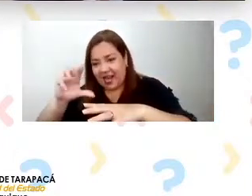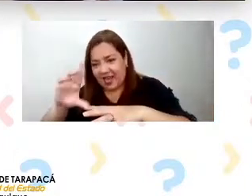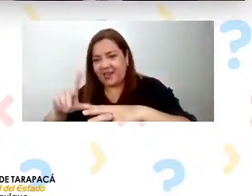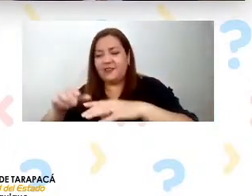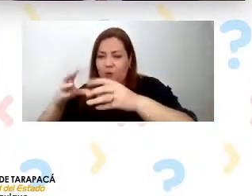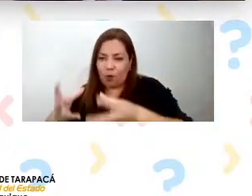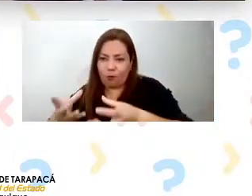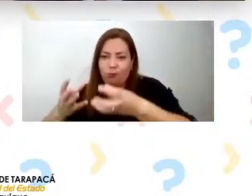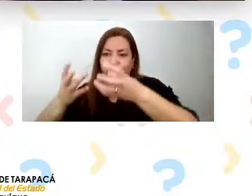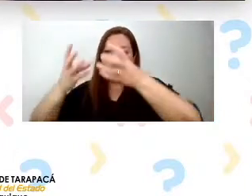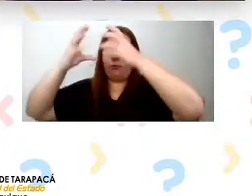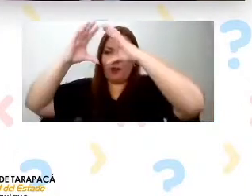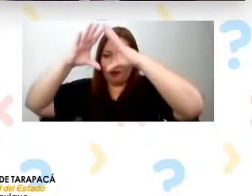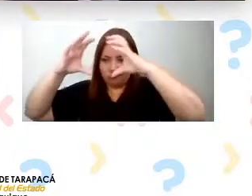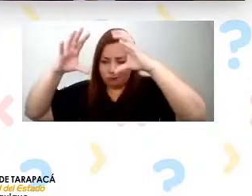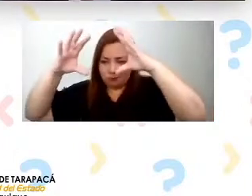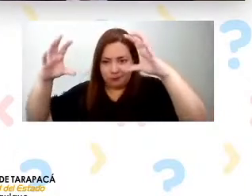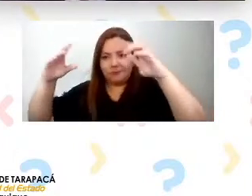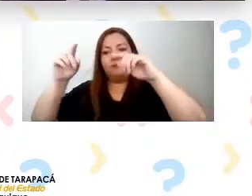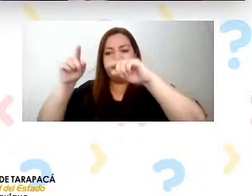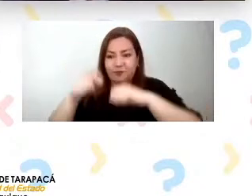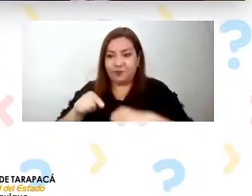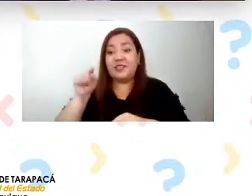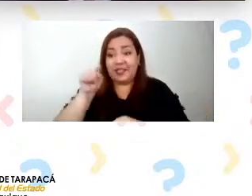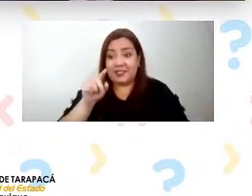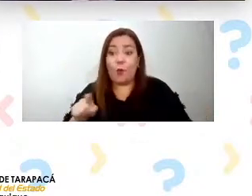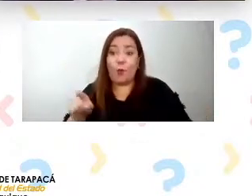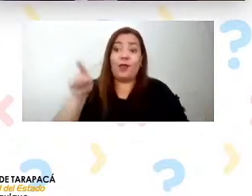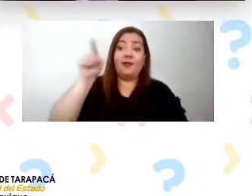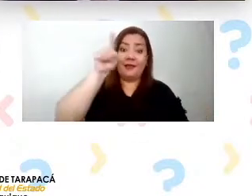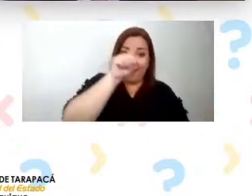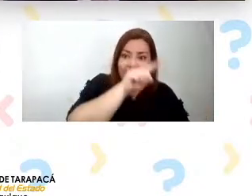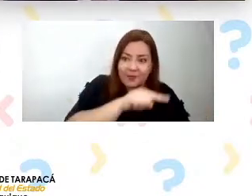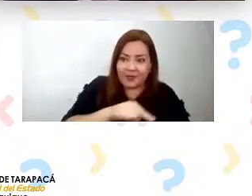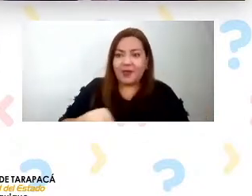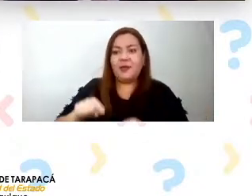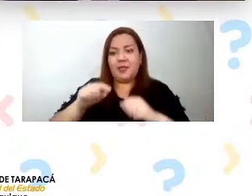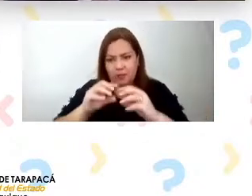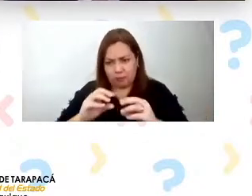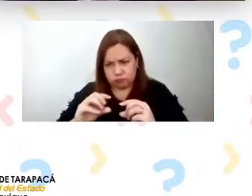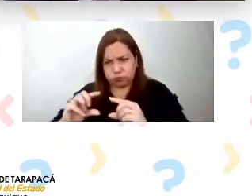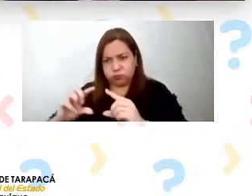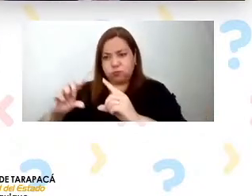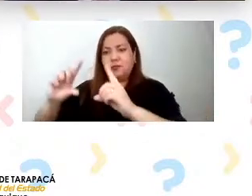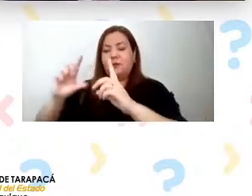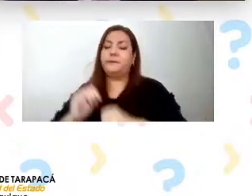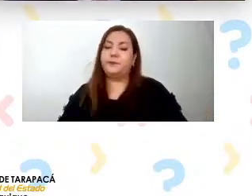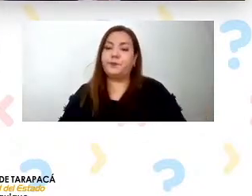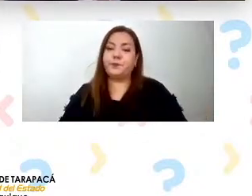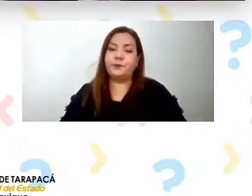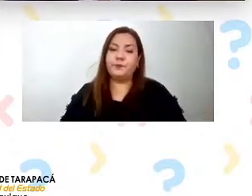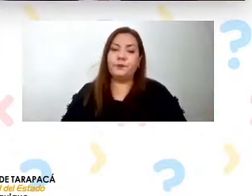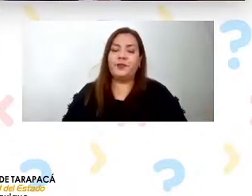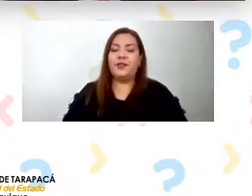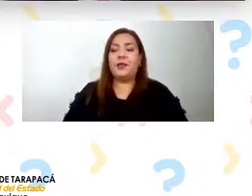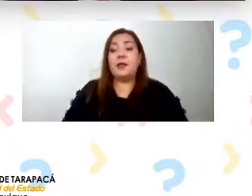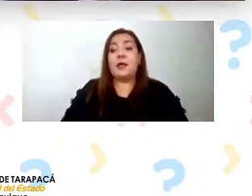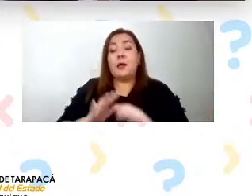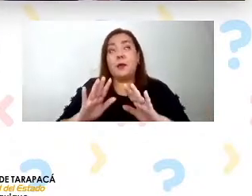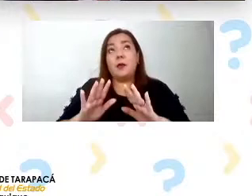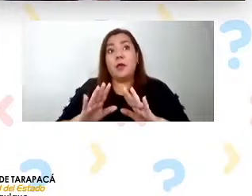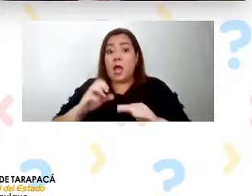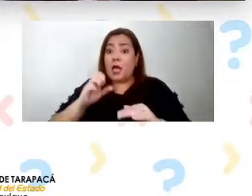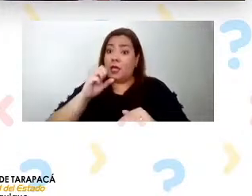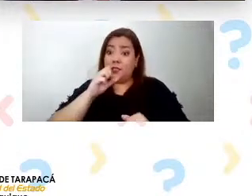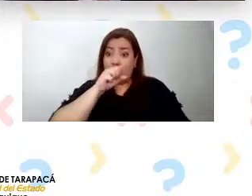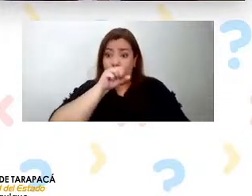van tienen también una dinámica y esta dinámica va creciendo. En el hacia el